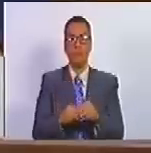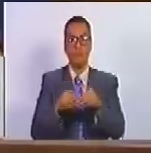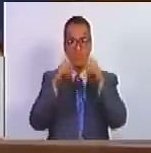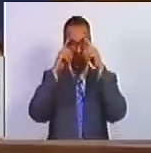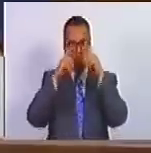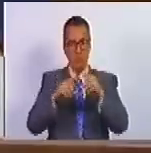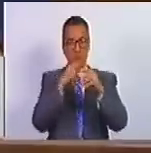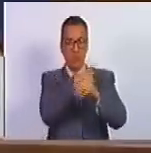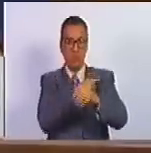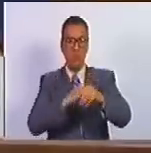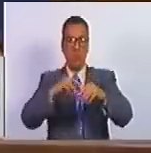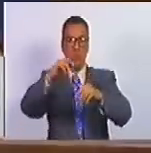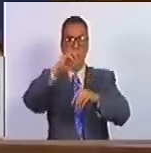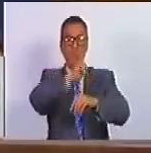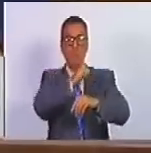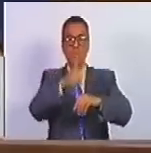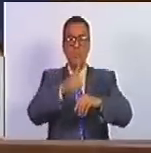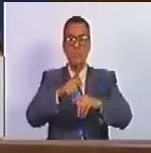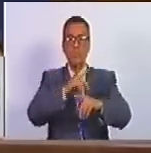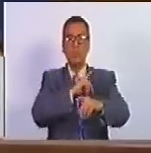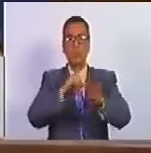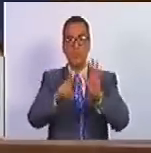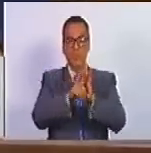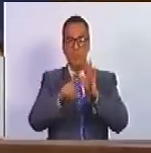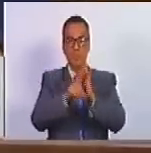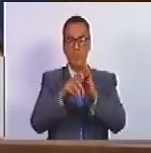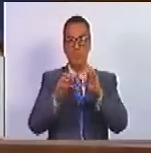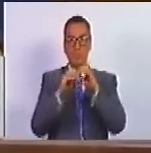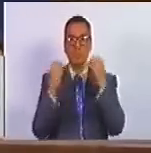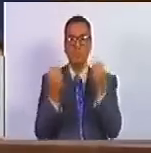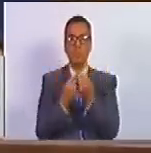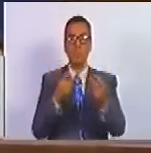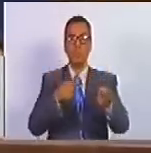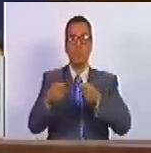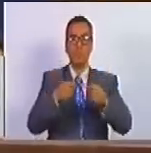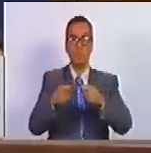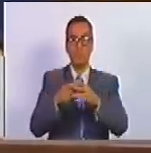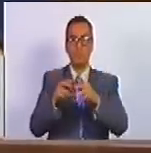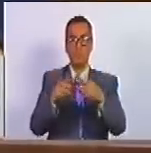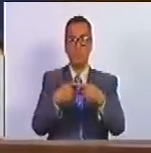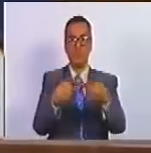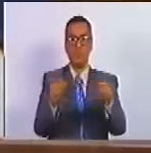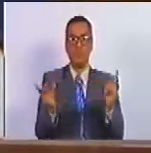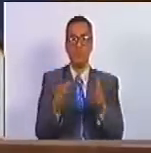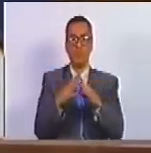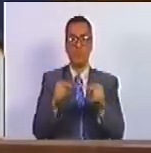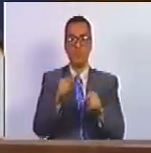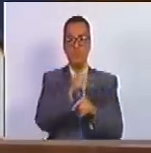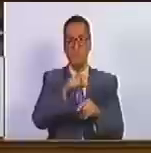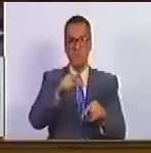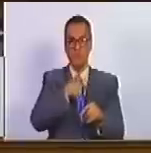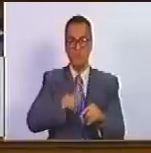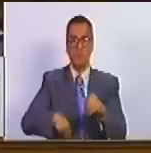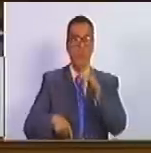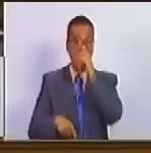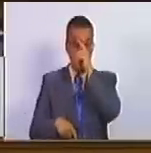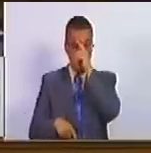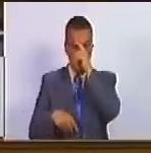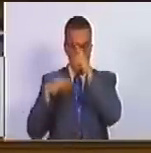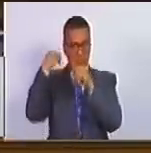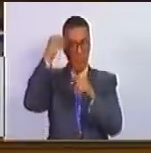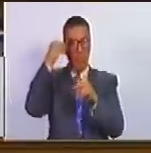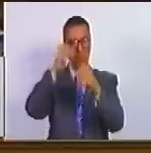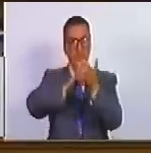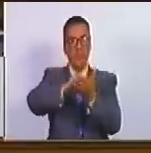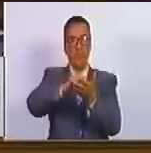Decreto de Valor, Rango y Fuerza de Ley Orgánica de la Administración Pública. Es todo, ciudadano presidente. En consideración